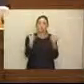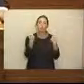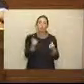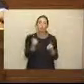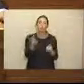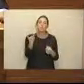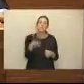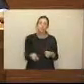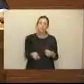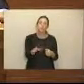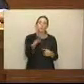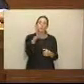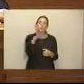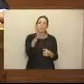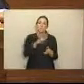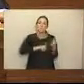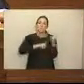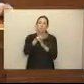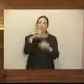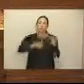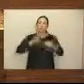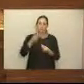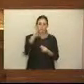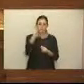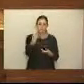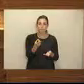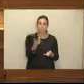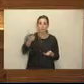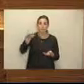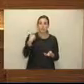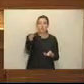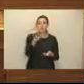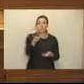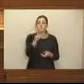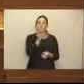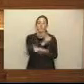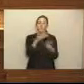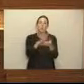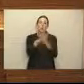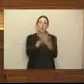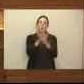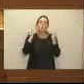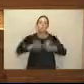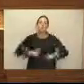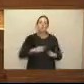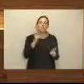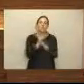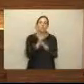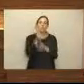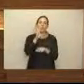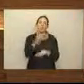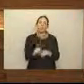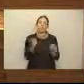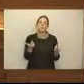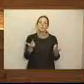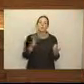fin, calificativos, sino para desarrollar acciones. Y mire, usted ayer habló de un pacto contra la corrupción. Un pacto contra la corrupción